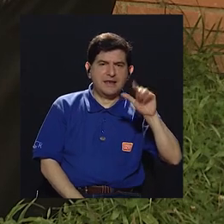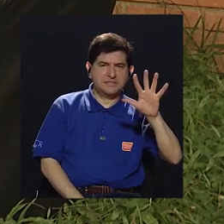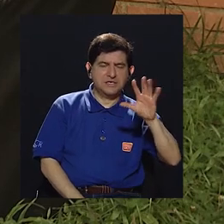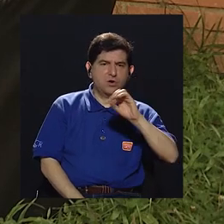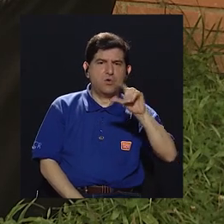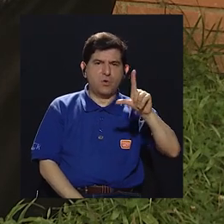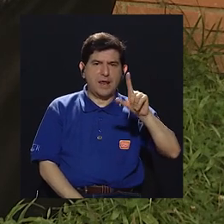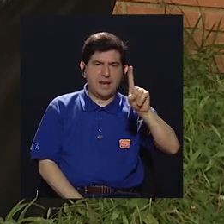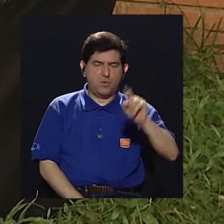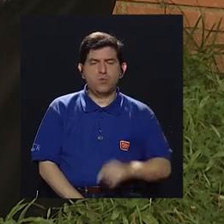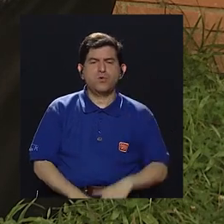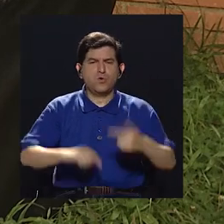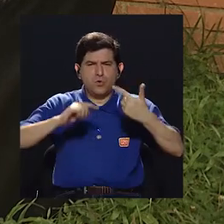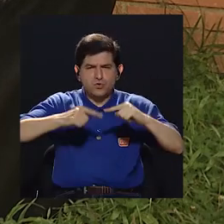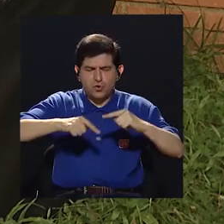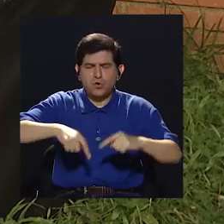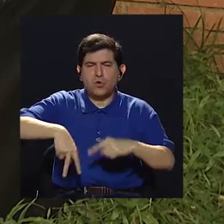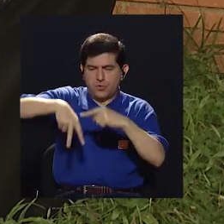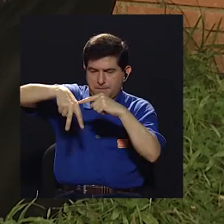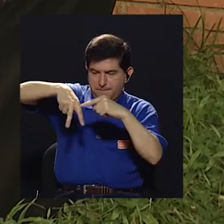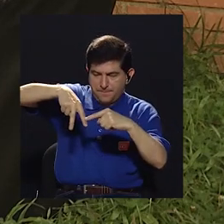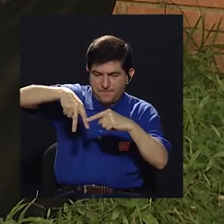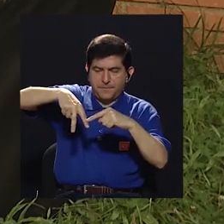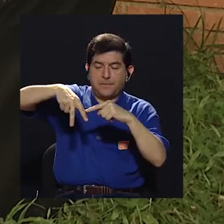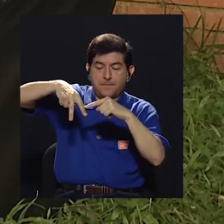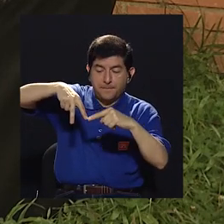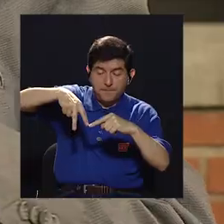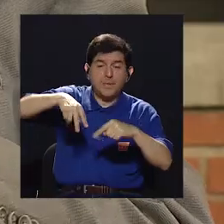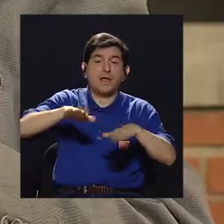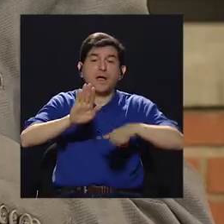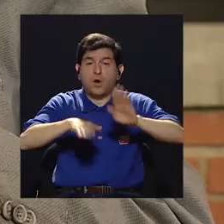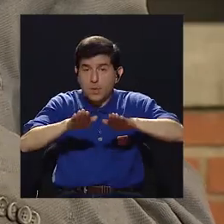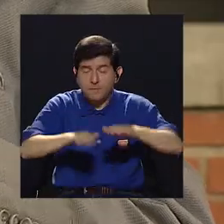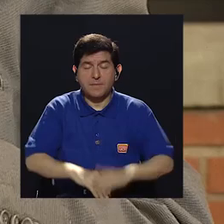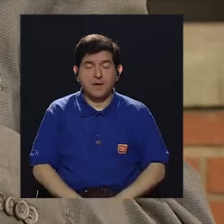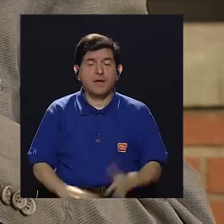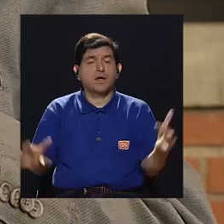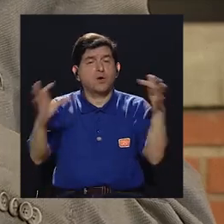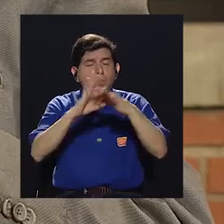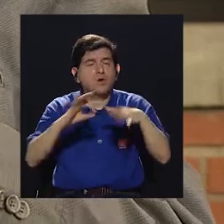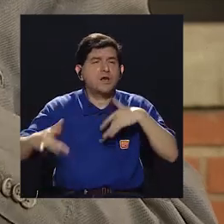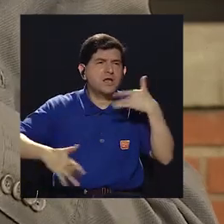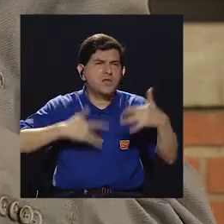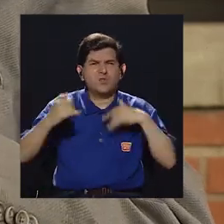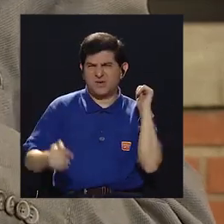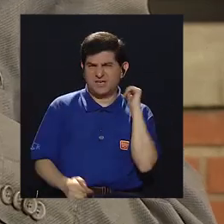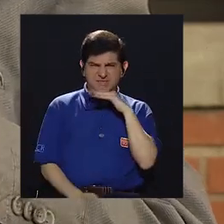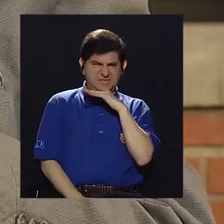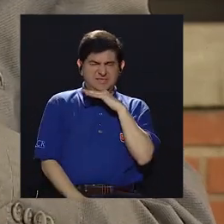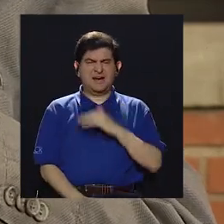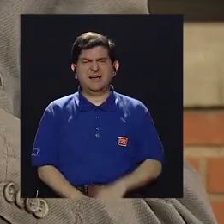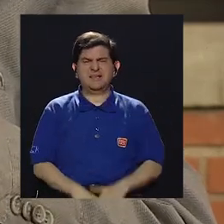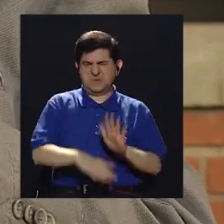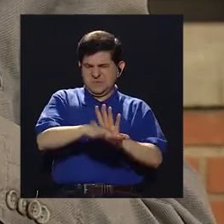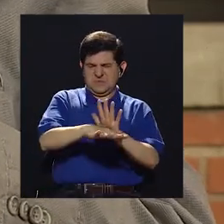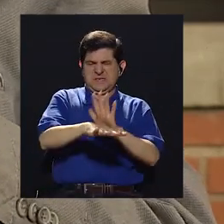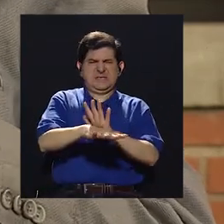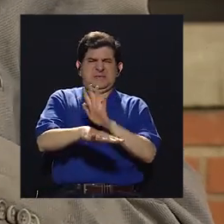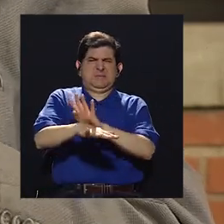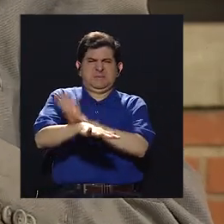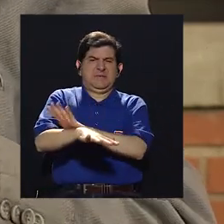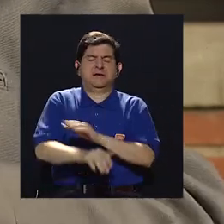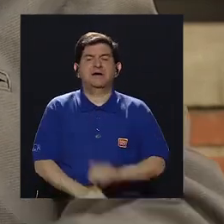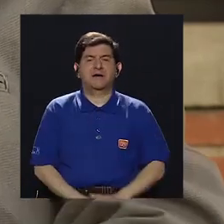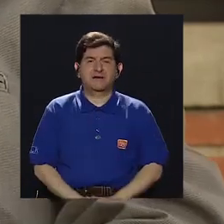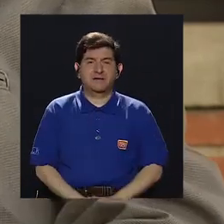de S1. Entonces son pacientes que tienen mucho dolor en la pierna y mucho dolor en el pie, asociado a esto que hemos hablado de sensaciones raras en el pie, de quemazón y